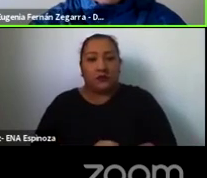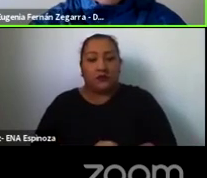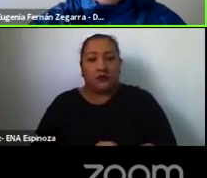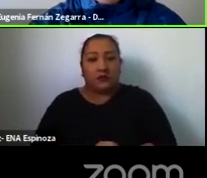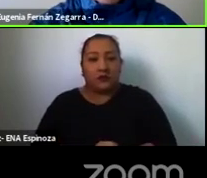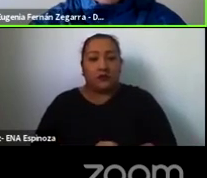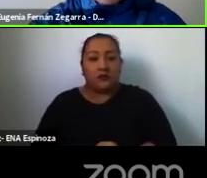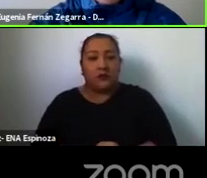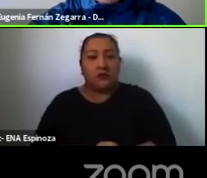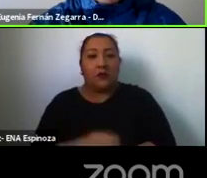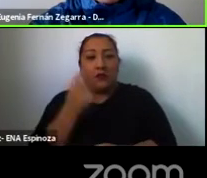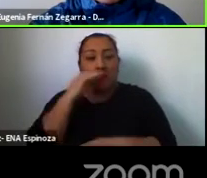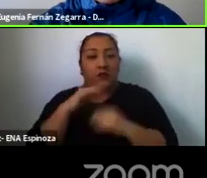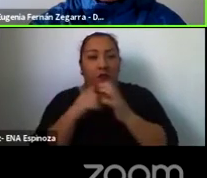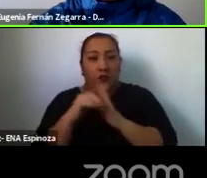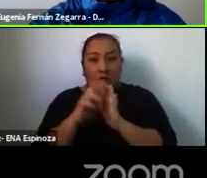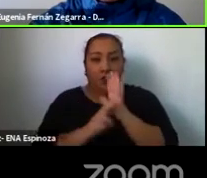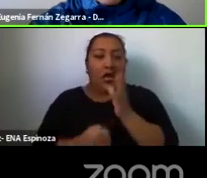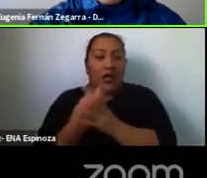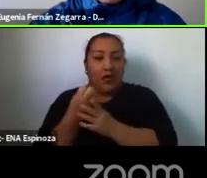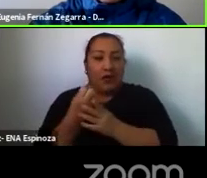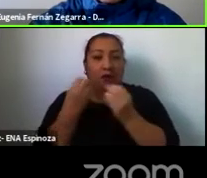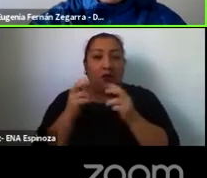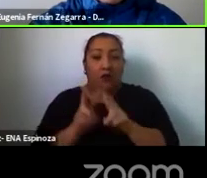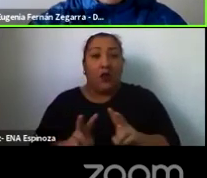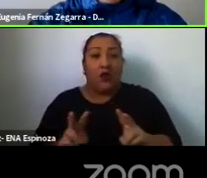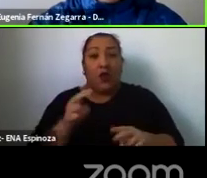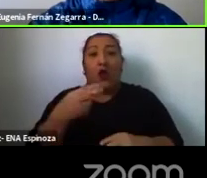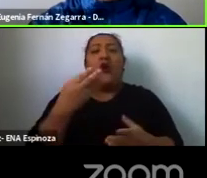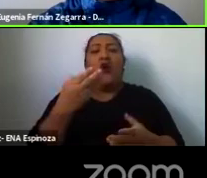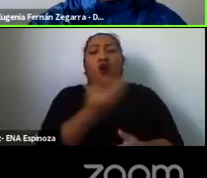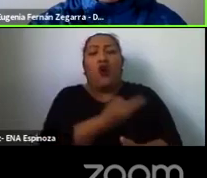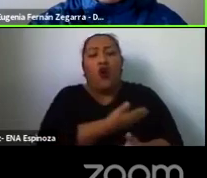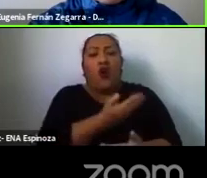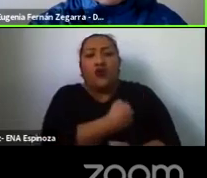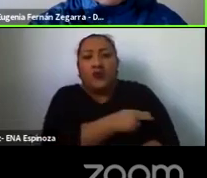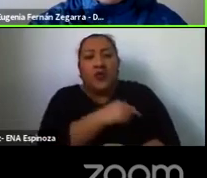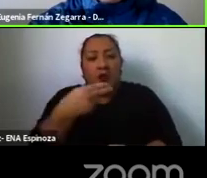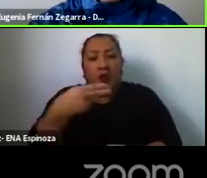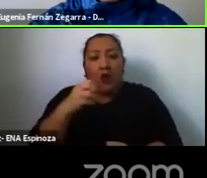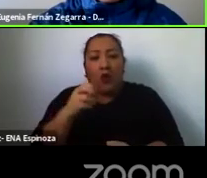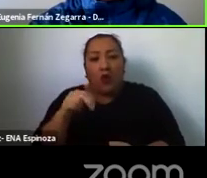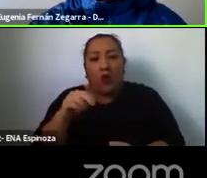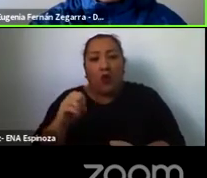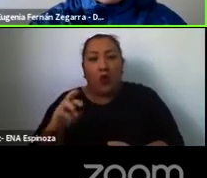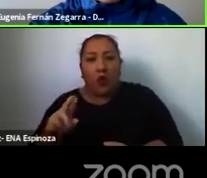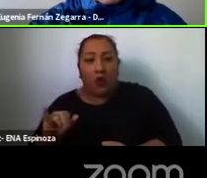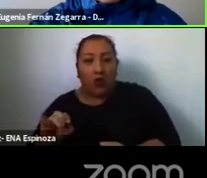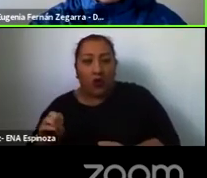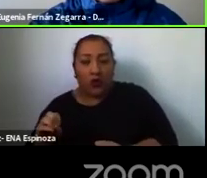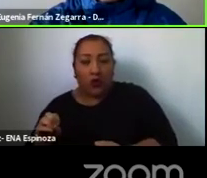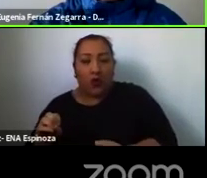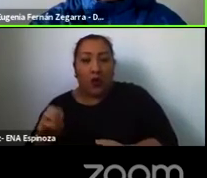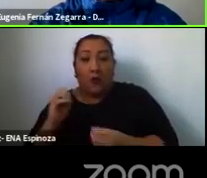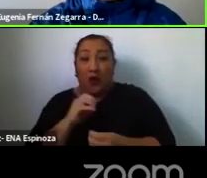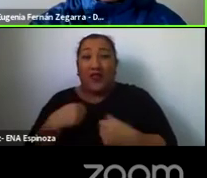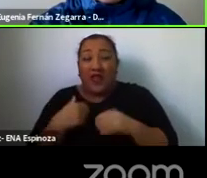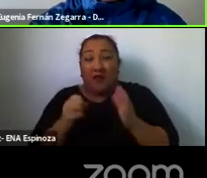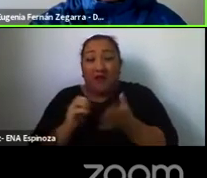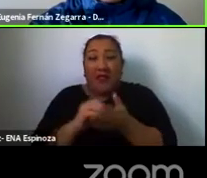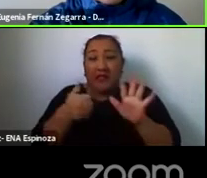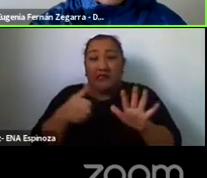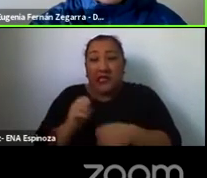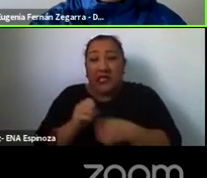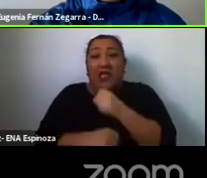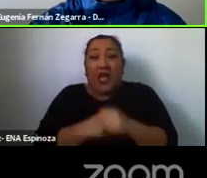es vital para la región Arequipa, como es el Honorio Delgado, que también puedo señalar que tiene más de 60 años, ¿no es cierto?